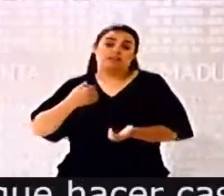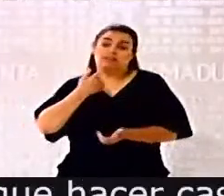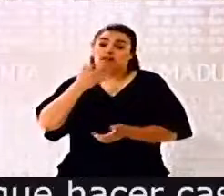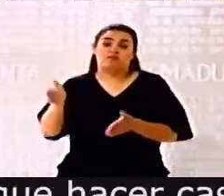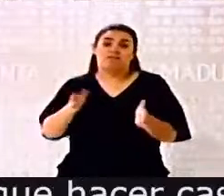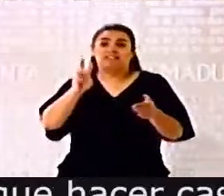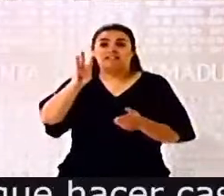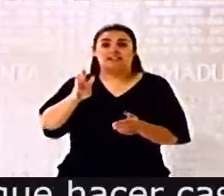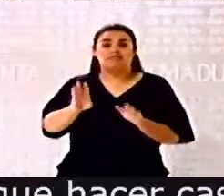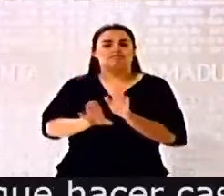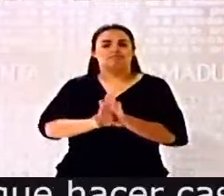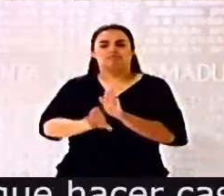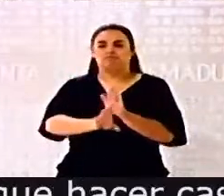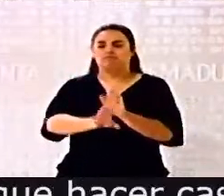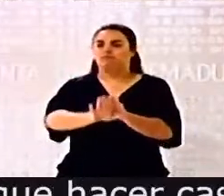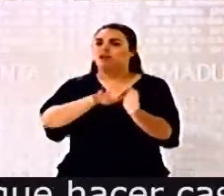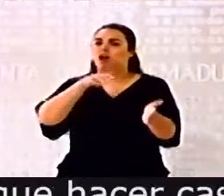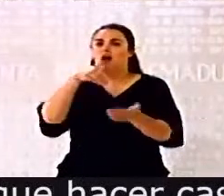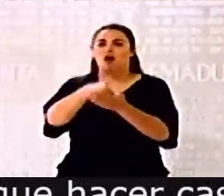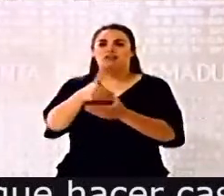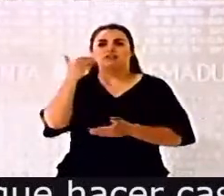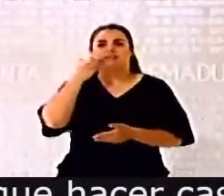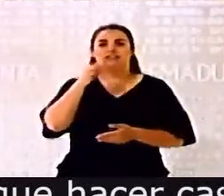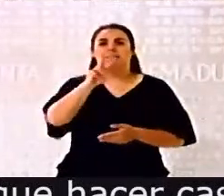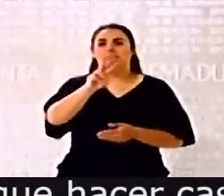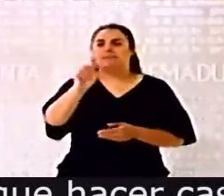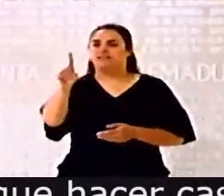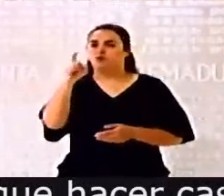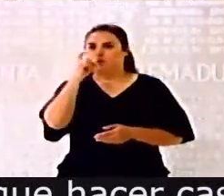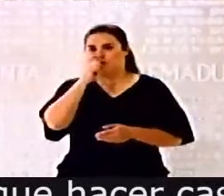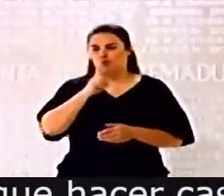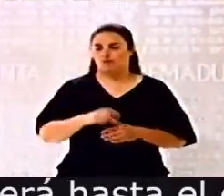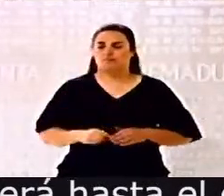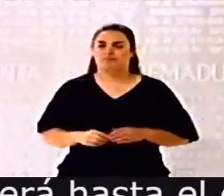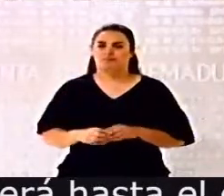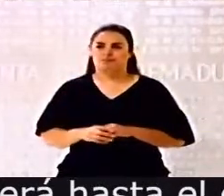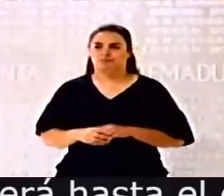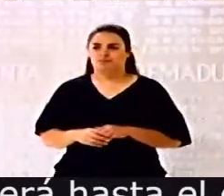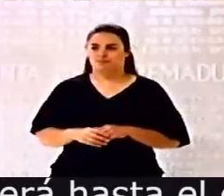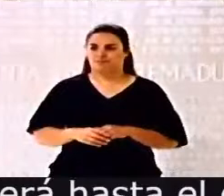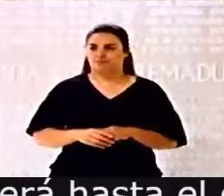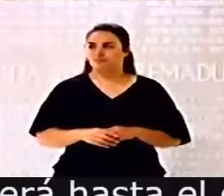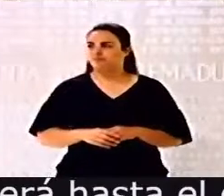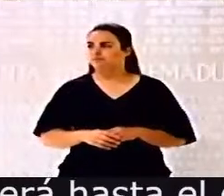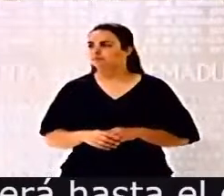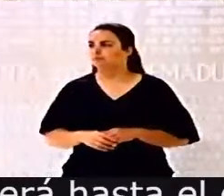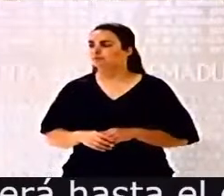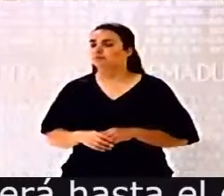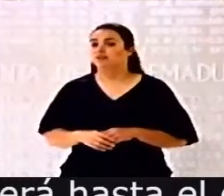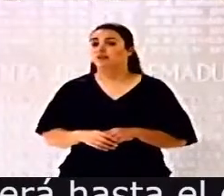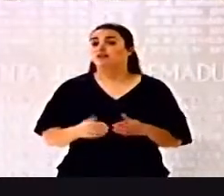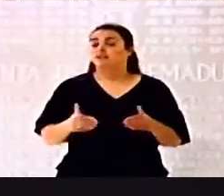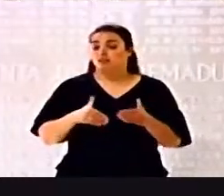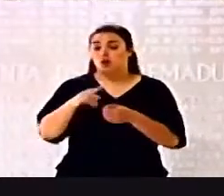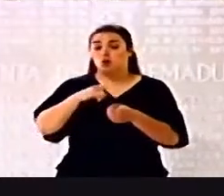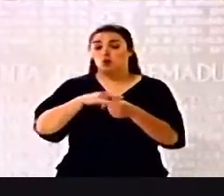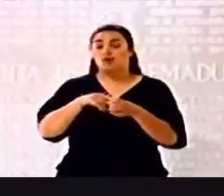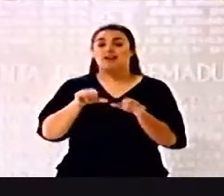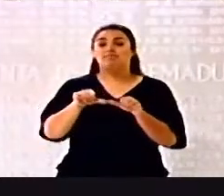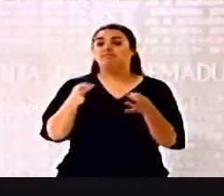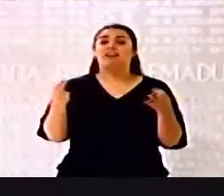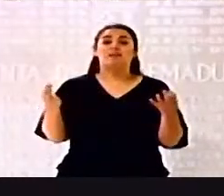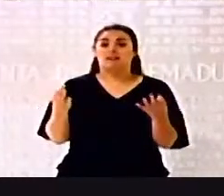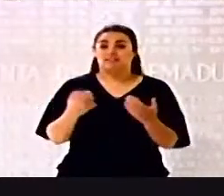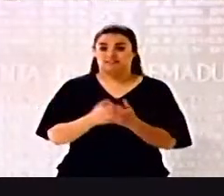3 permanecerá hasta el día 21 de junio. ¿Qué ocurre a partir del lunes?